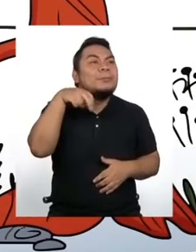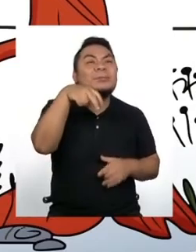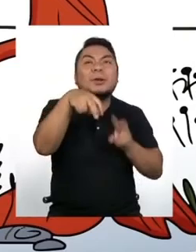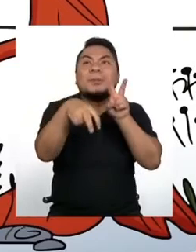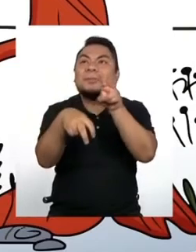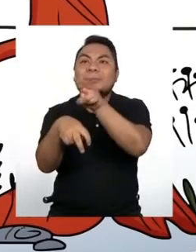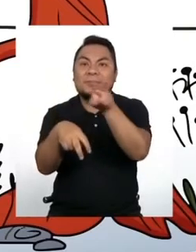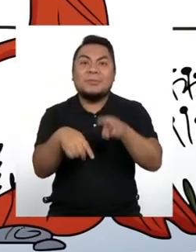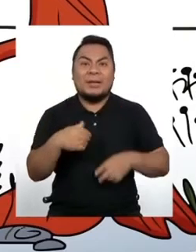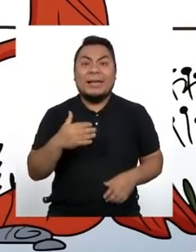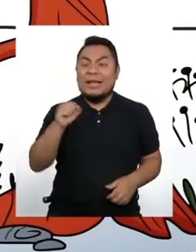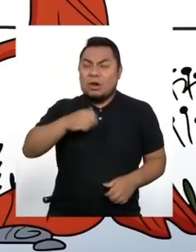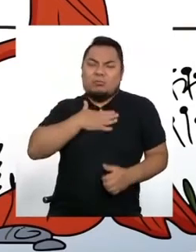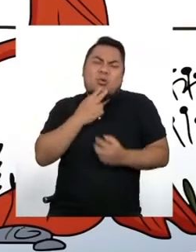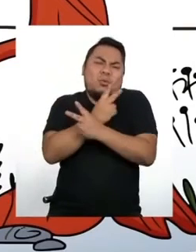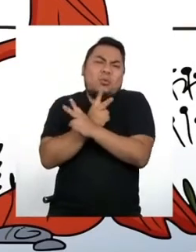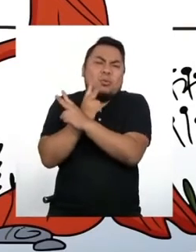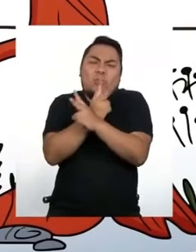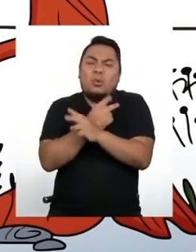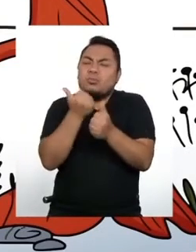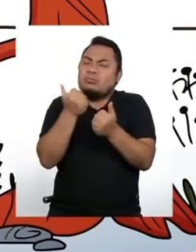la actividad llamada...